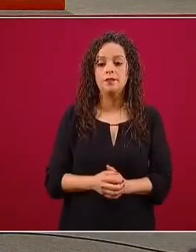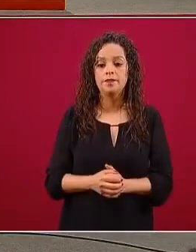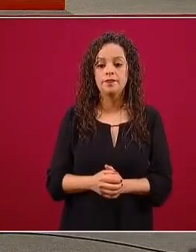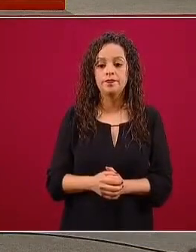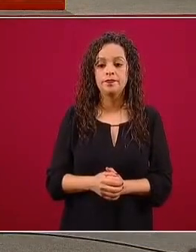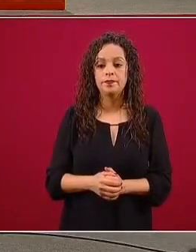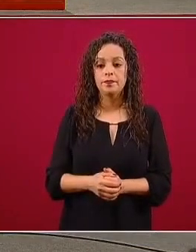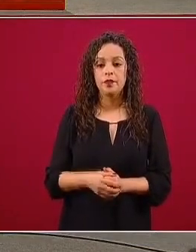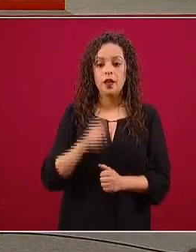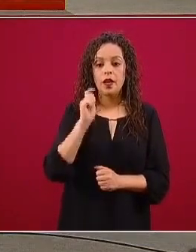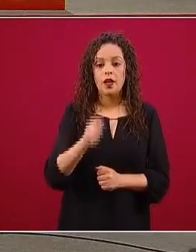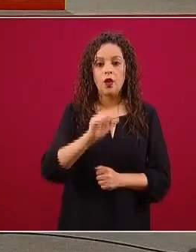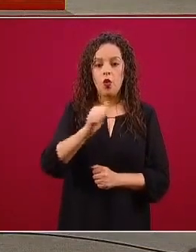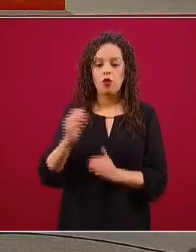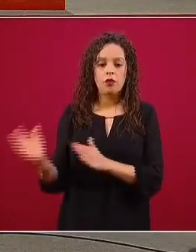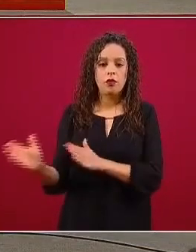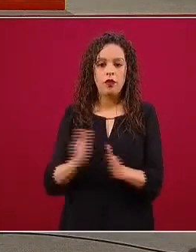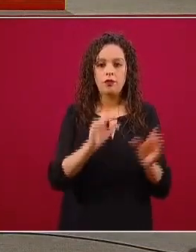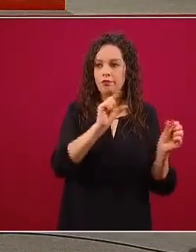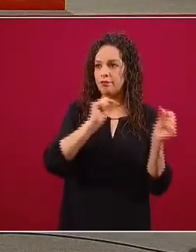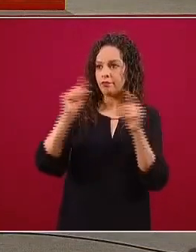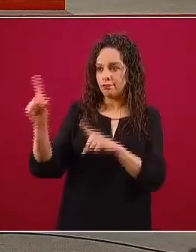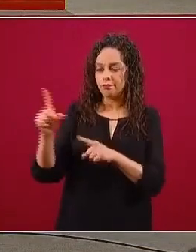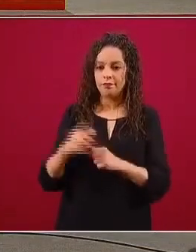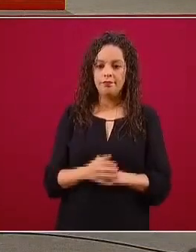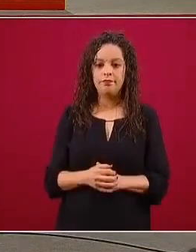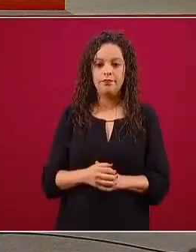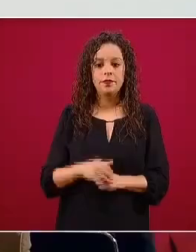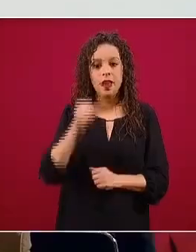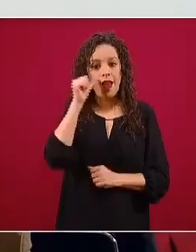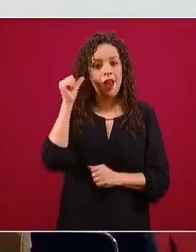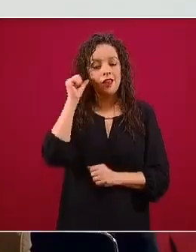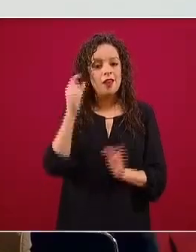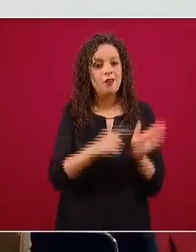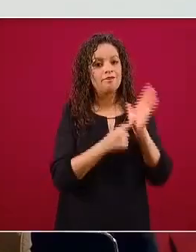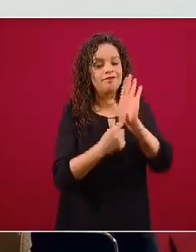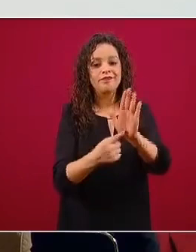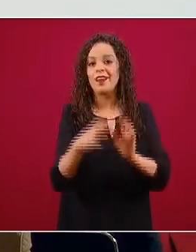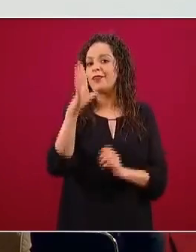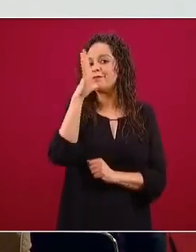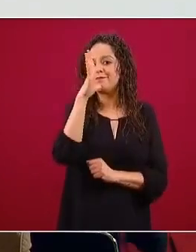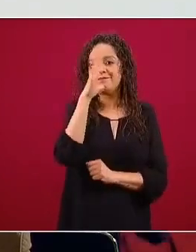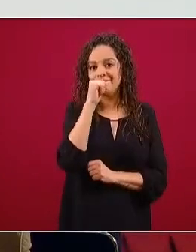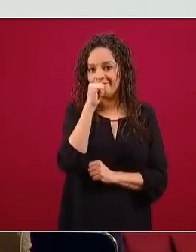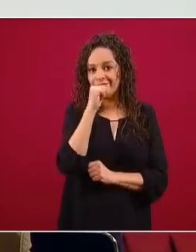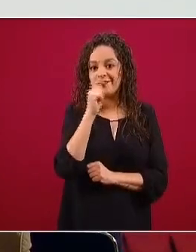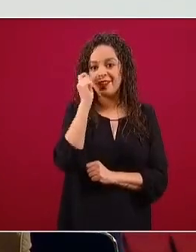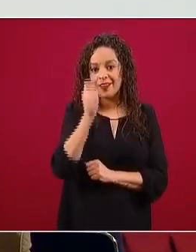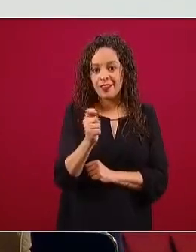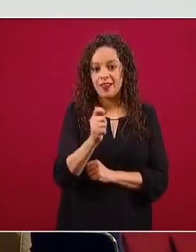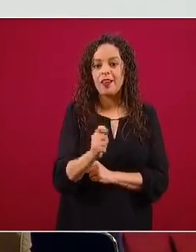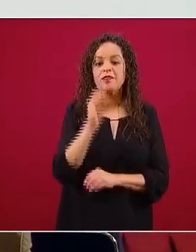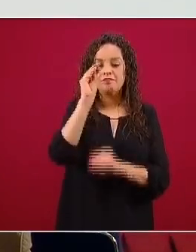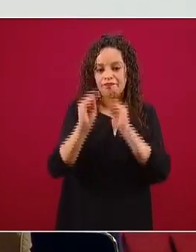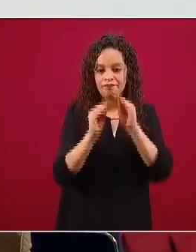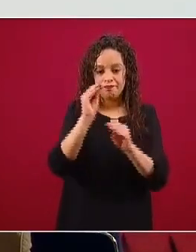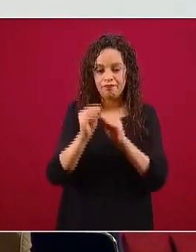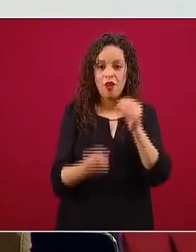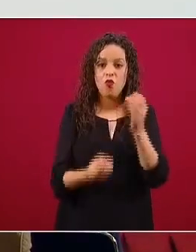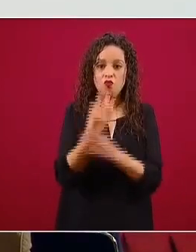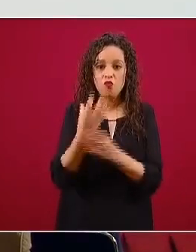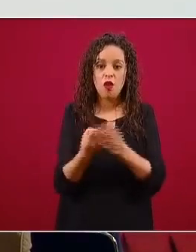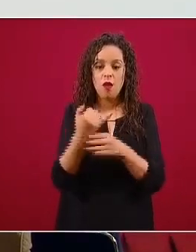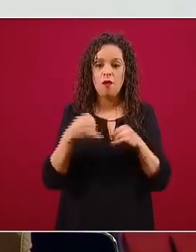grupo de diapositivas. No las pudimos presentar el día de ayer, que es cuando tocaba actualizar la información de